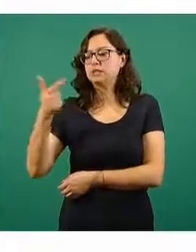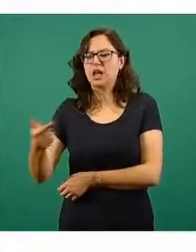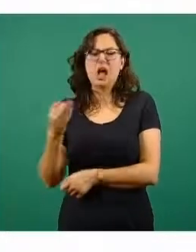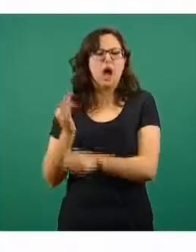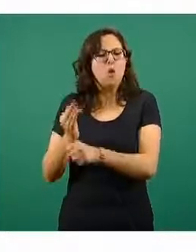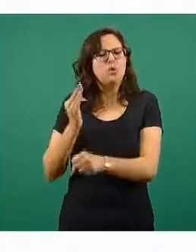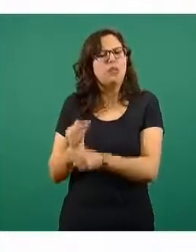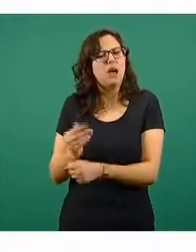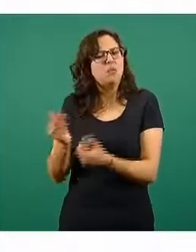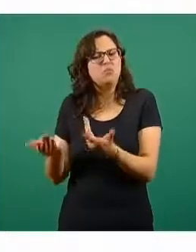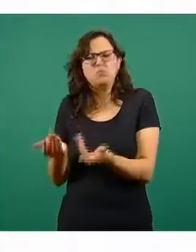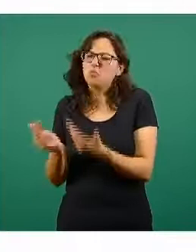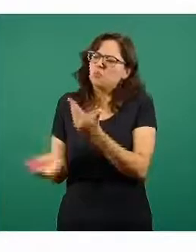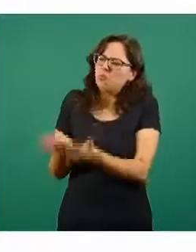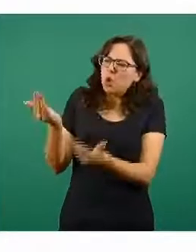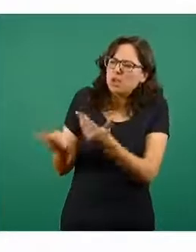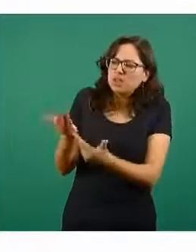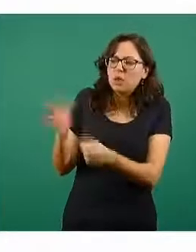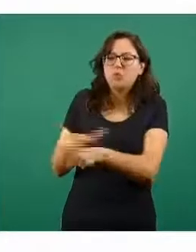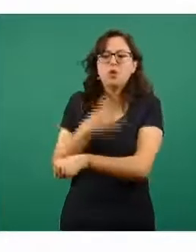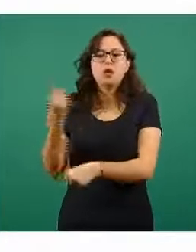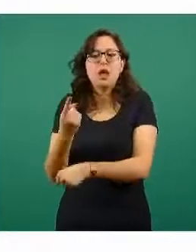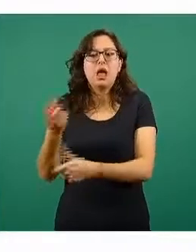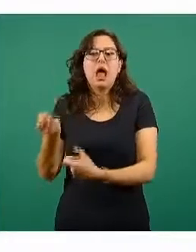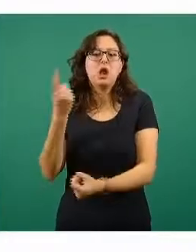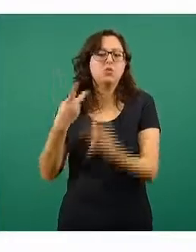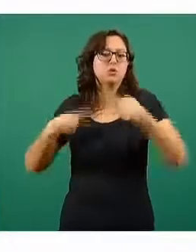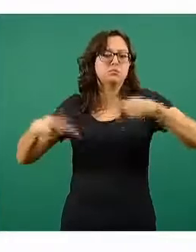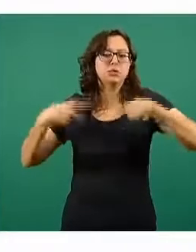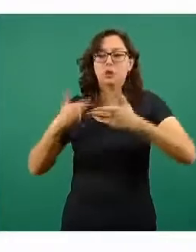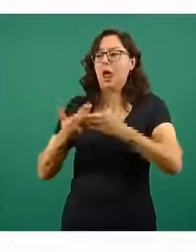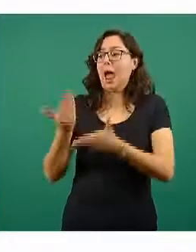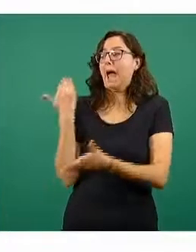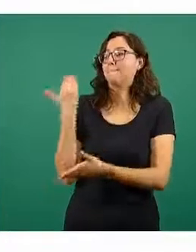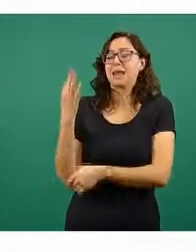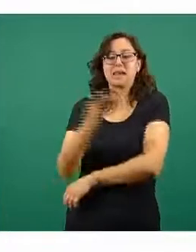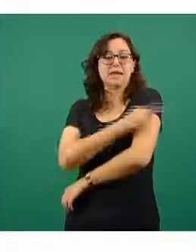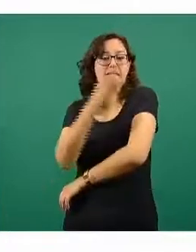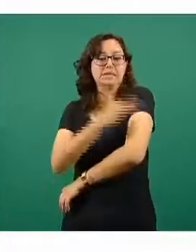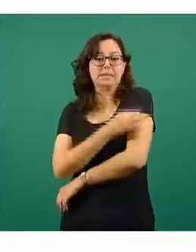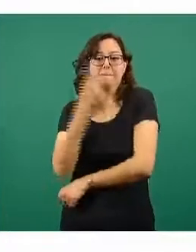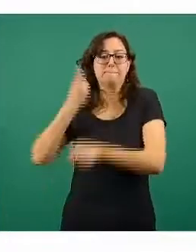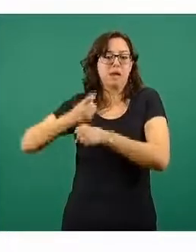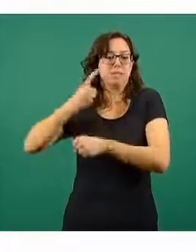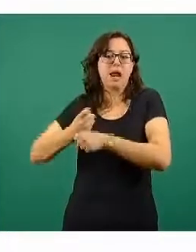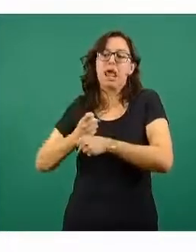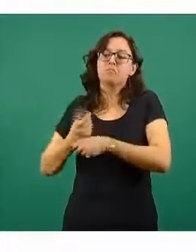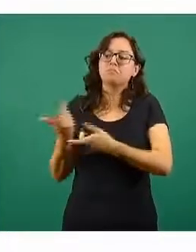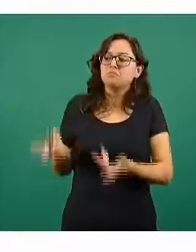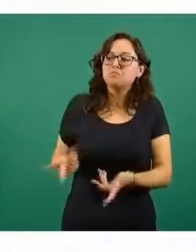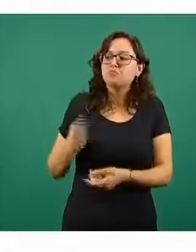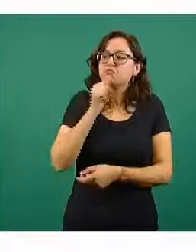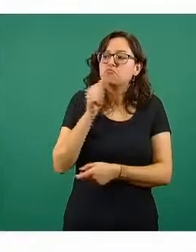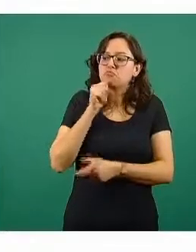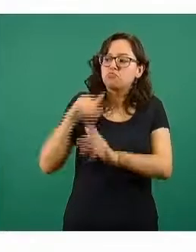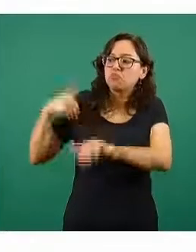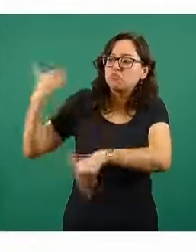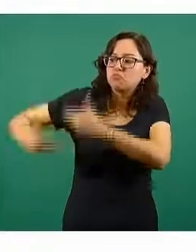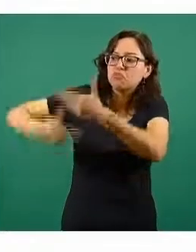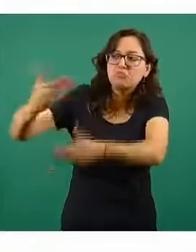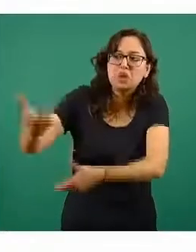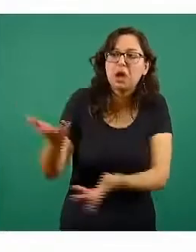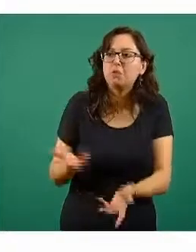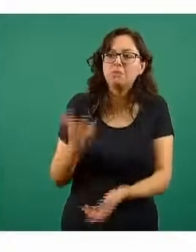ha cumplido todavía la fecha en que es necesario aplicar esta vacuna en la Ciudad de México, Nuevo León y Coahuila, que son